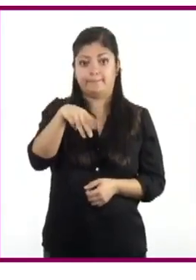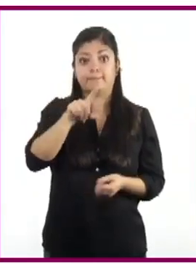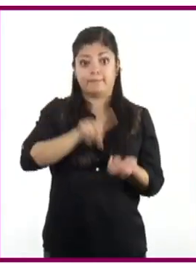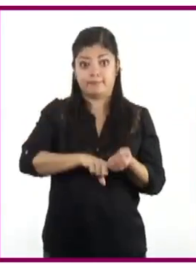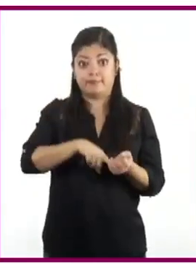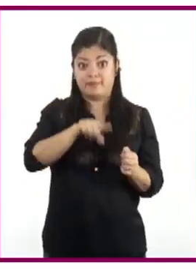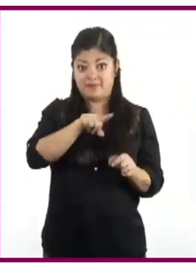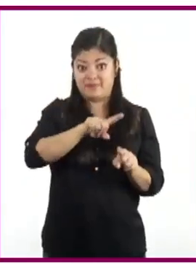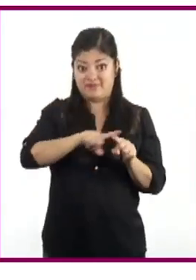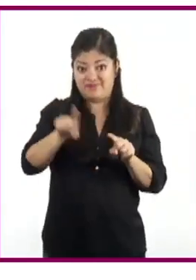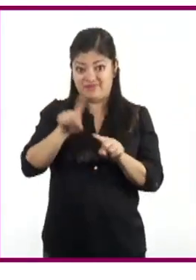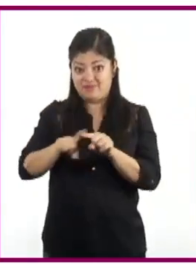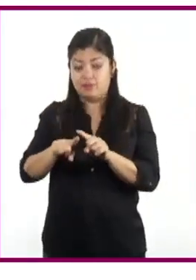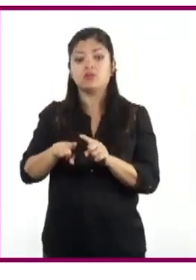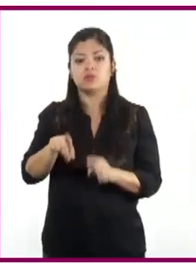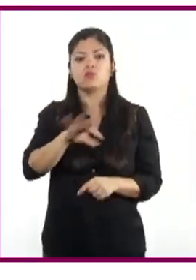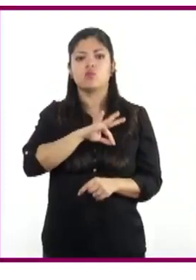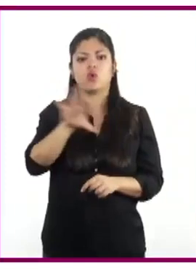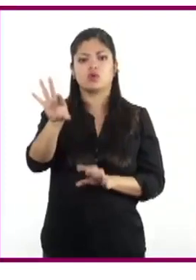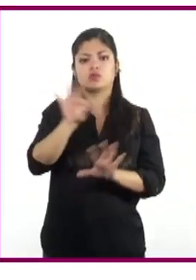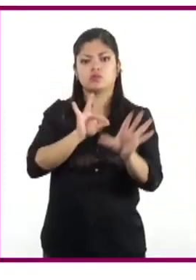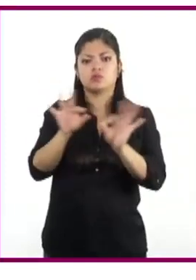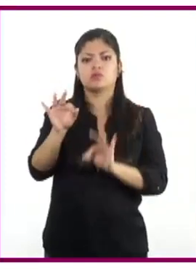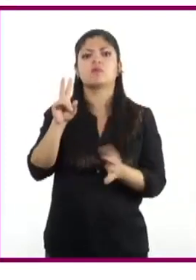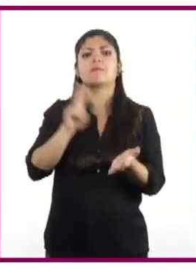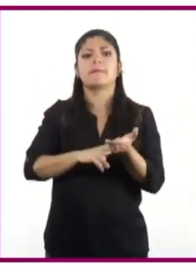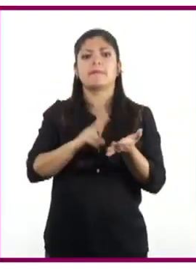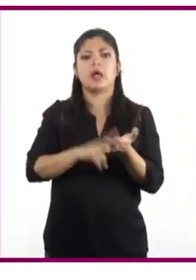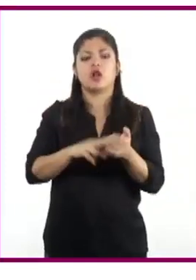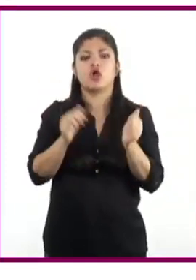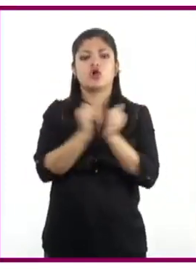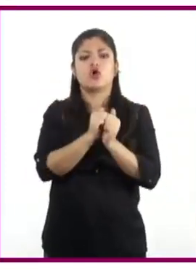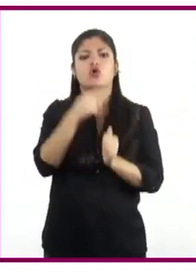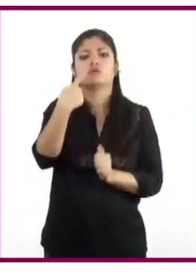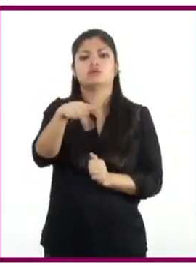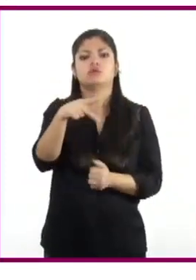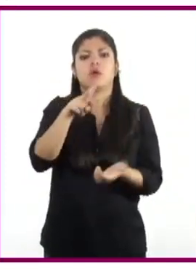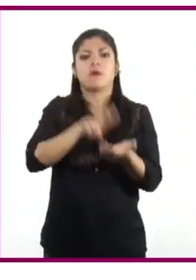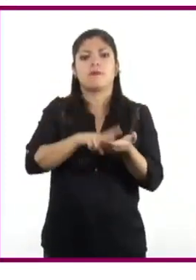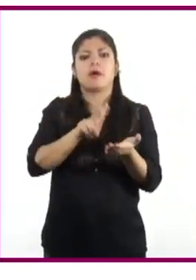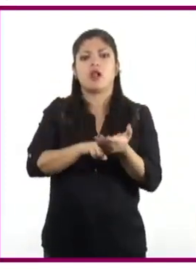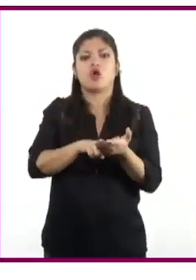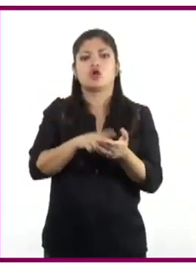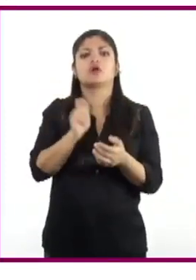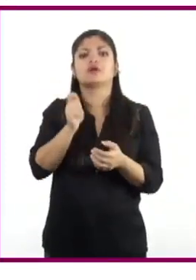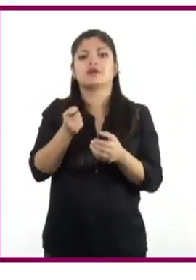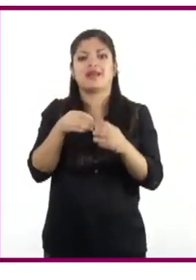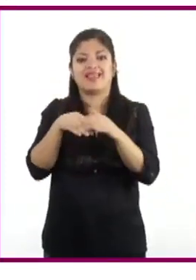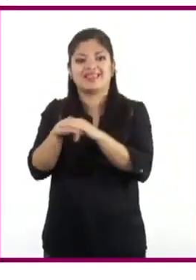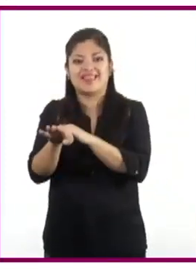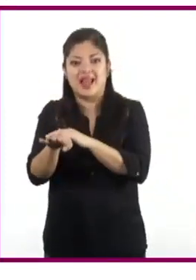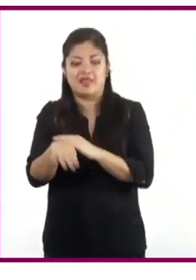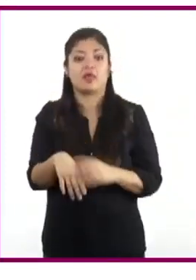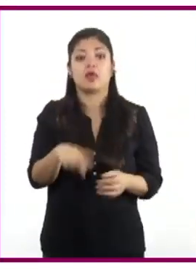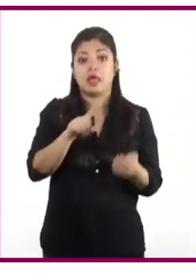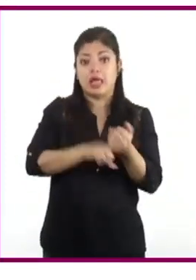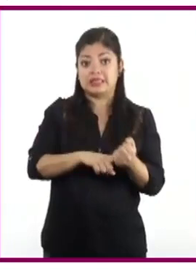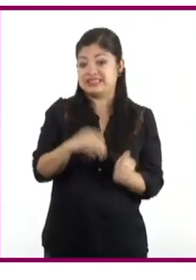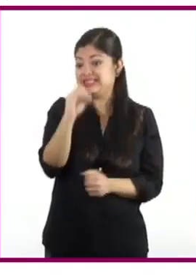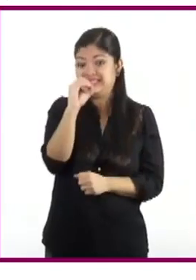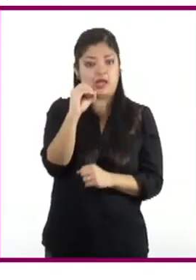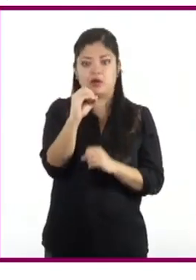variación directa, se puede tomar cualquier valor de salida con su respectivo valor de entrada, excepto en el caso del